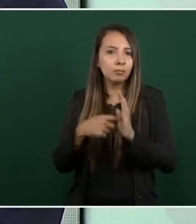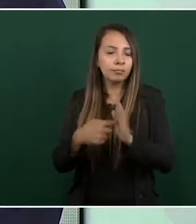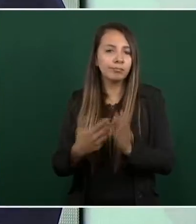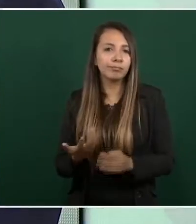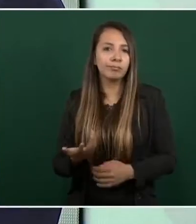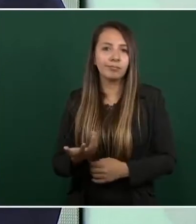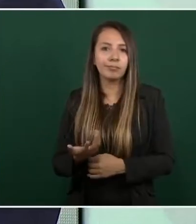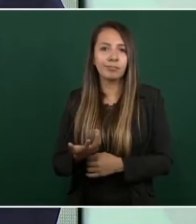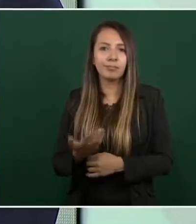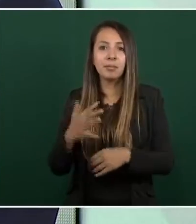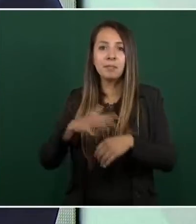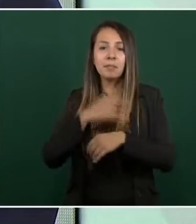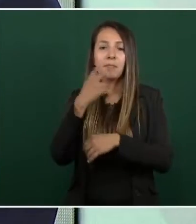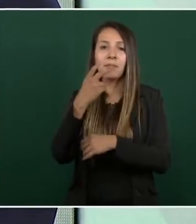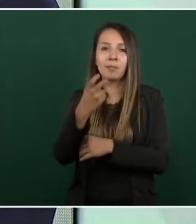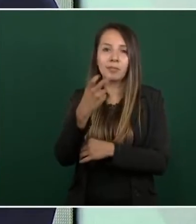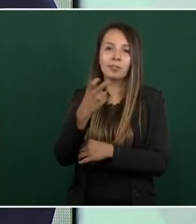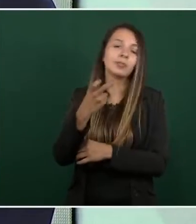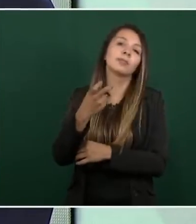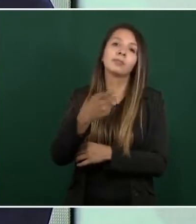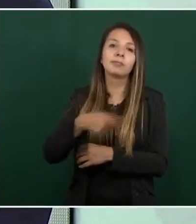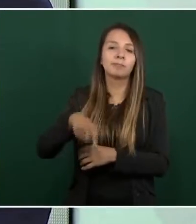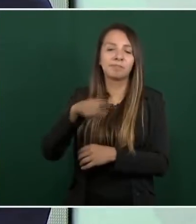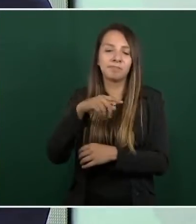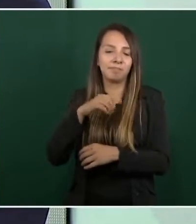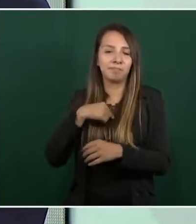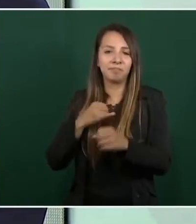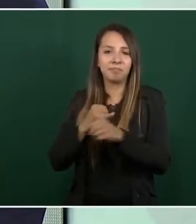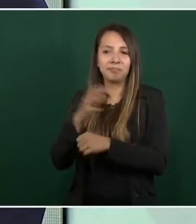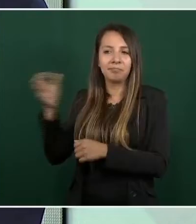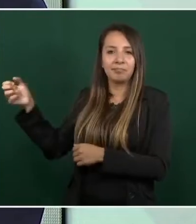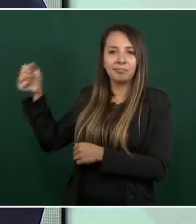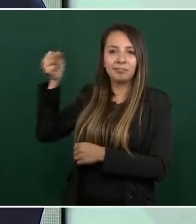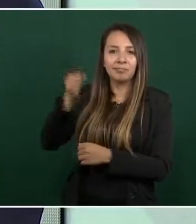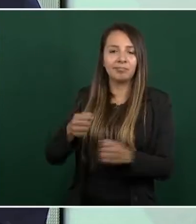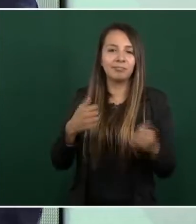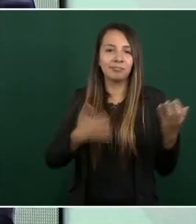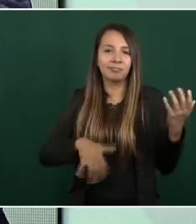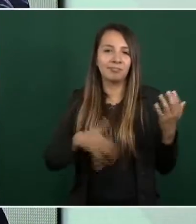y por eso van a estar los Tigres del Norte.